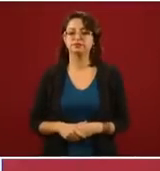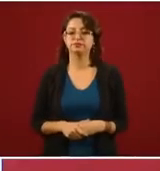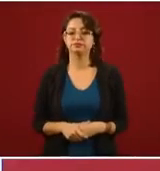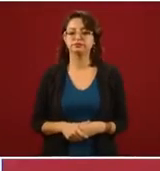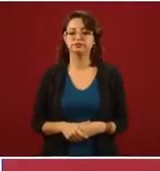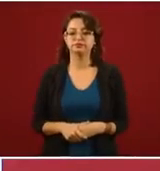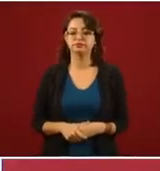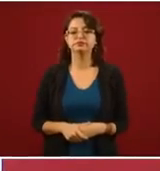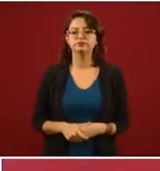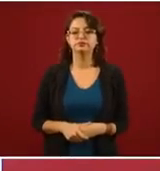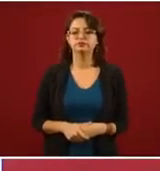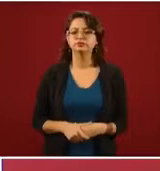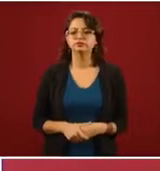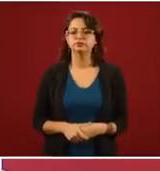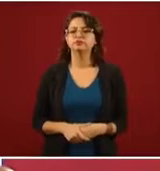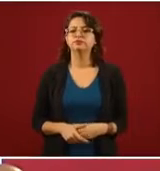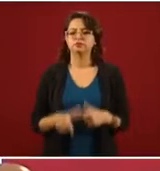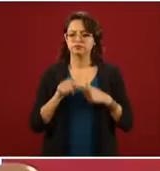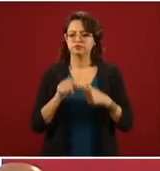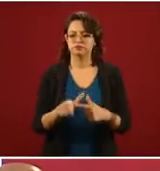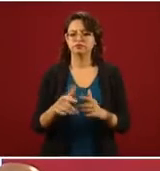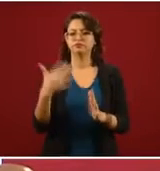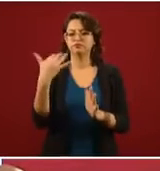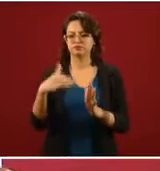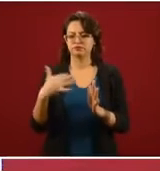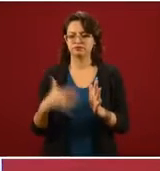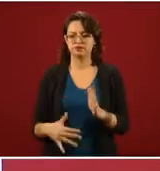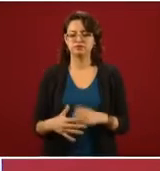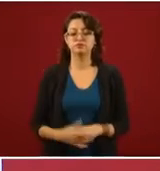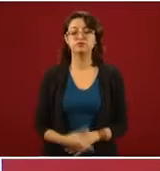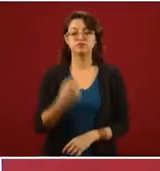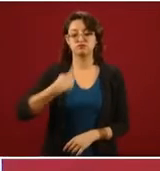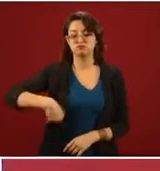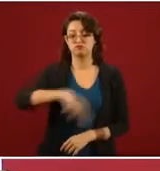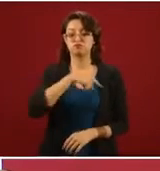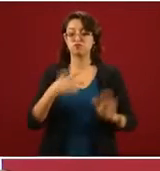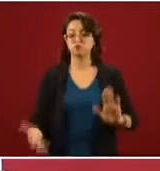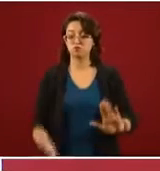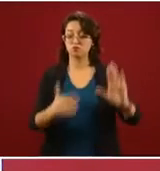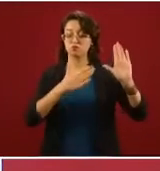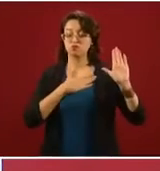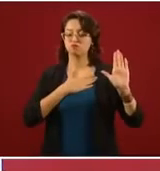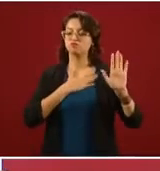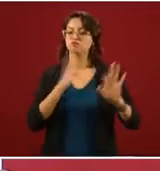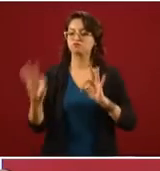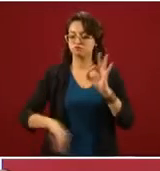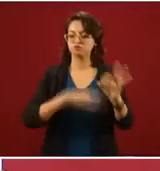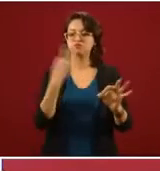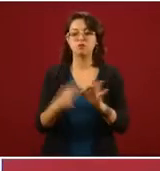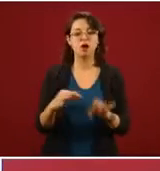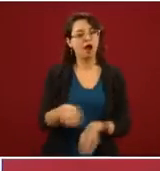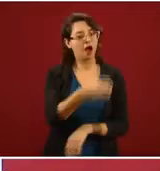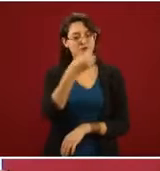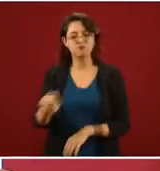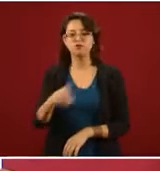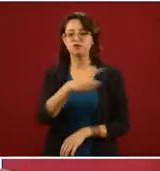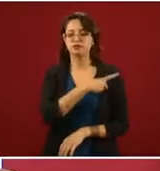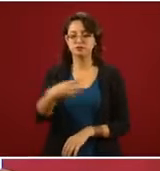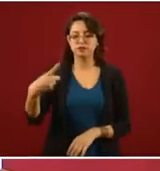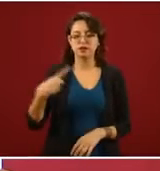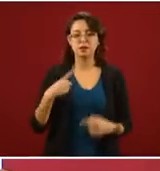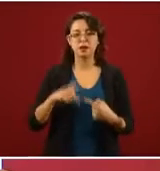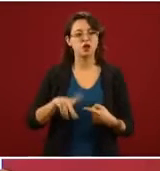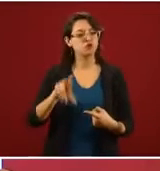Todos estamos obligados a honrar nuestra palabra y cumplir el compromiso de no